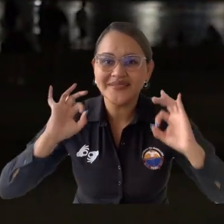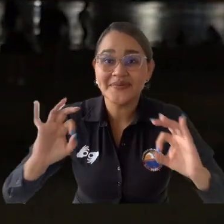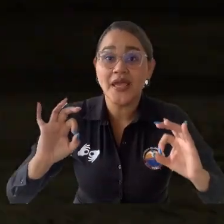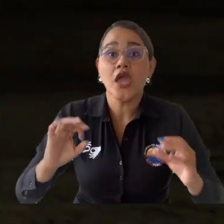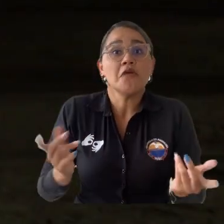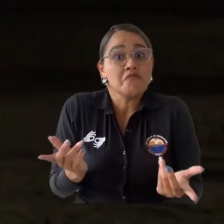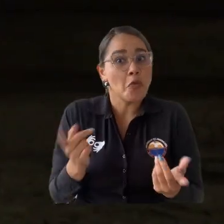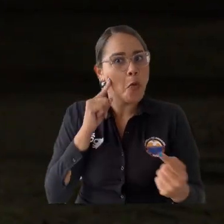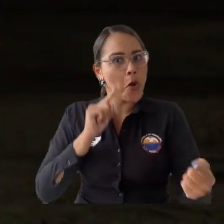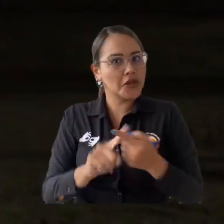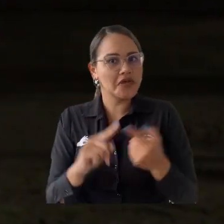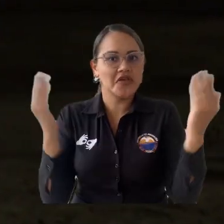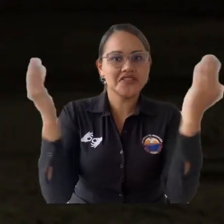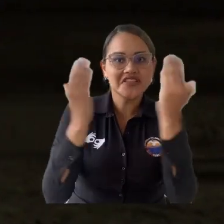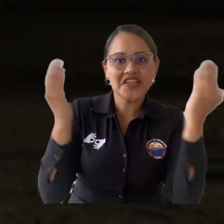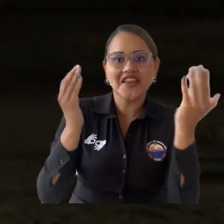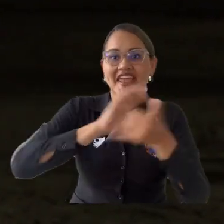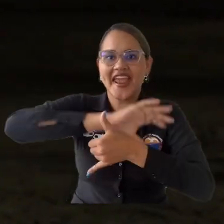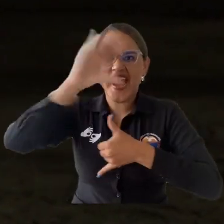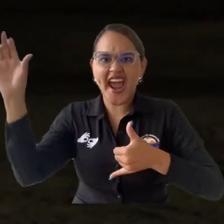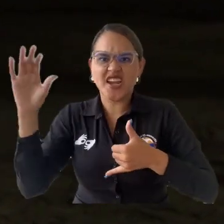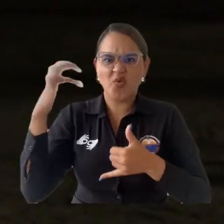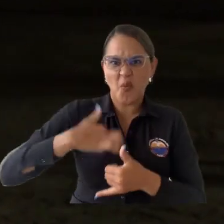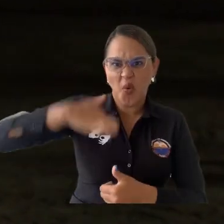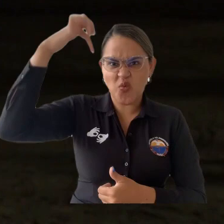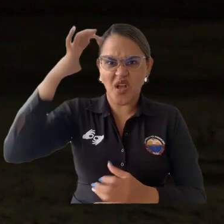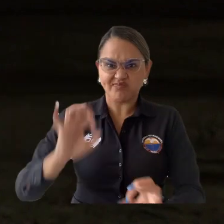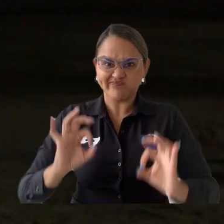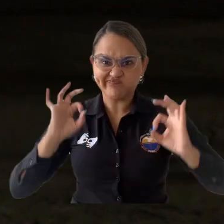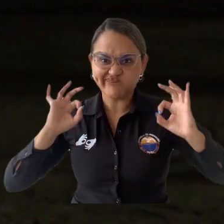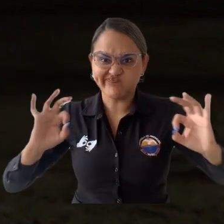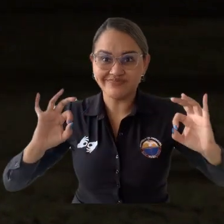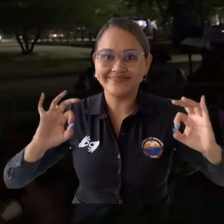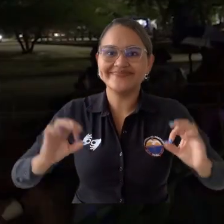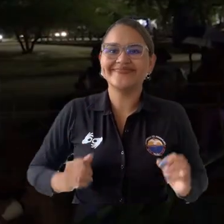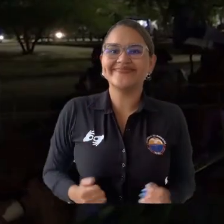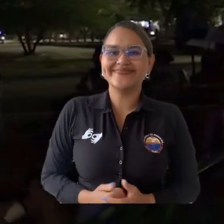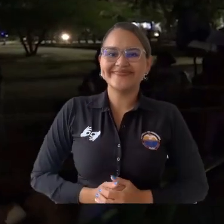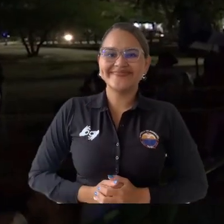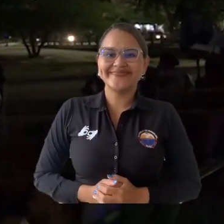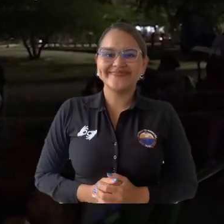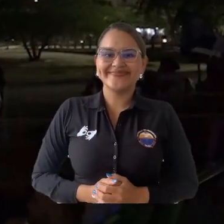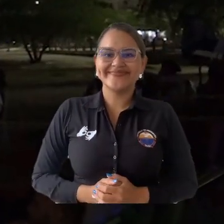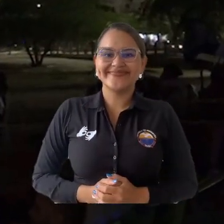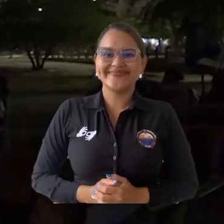en miras a crear un cine en el Caribe que sea un cine de verdad profesional y un cine de industria.